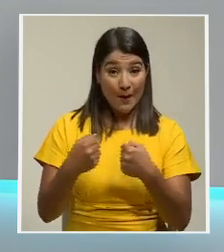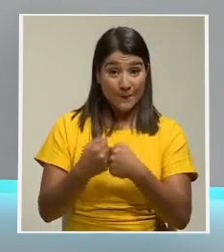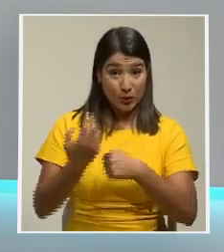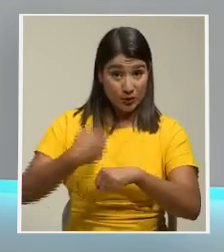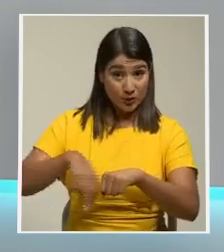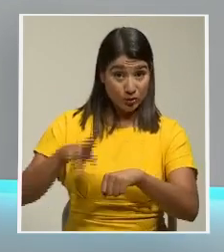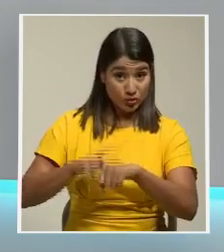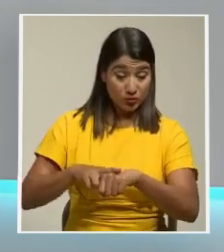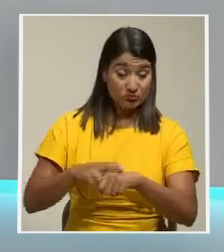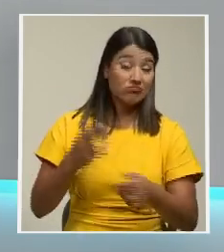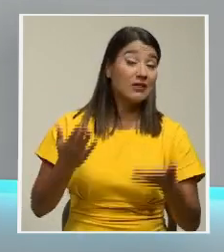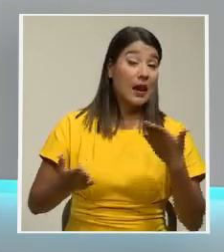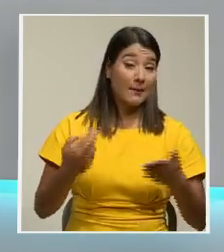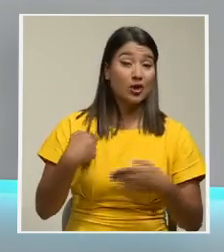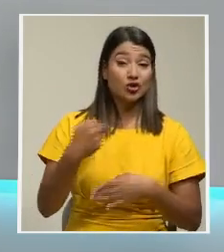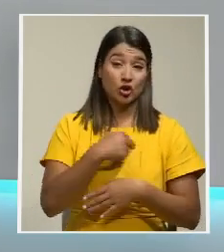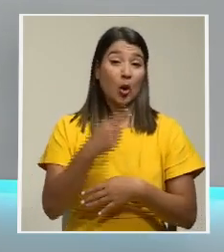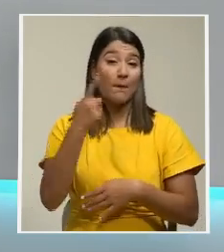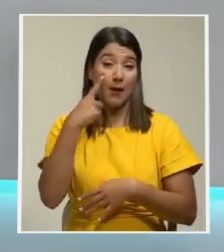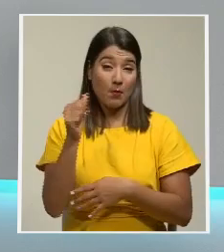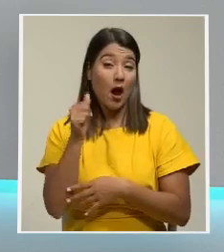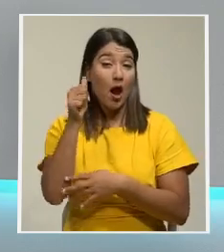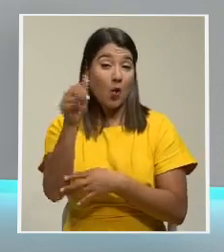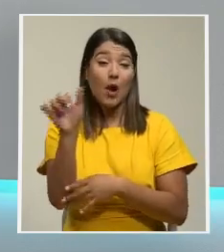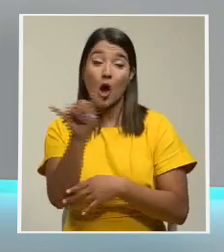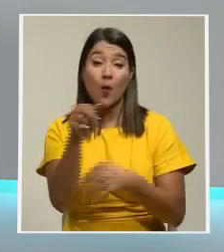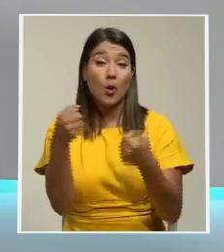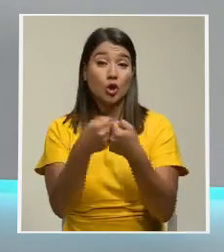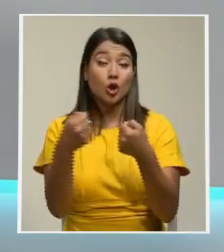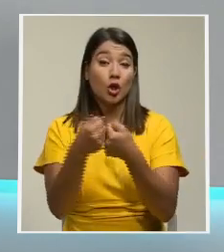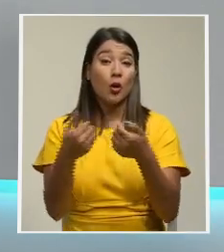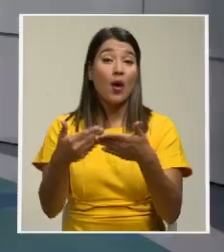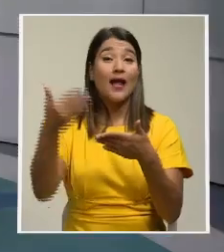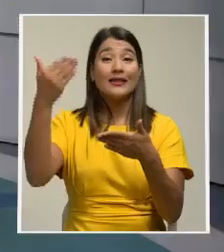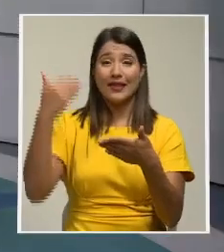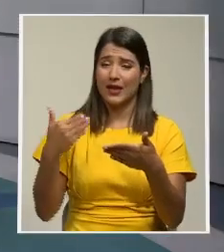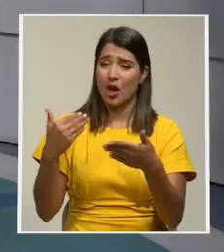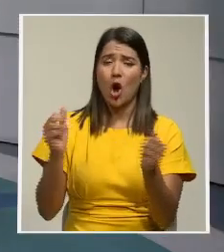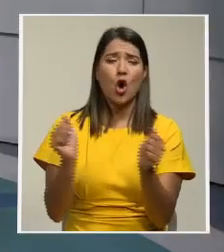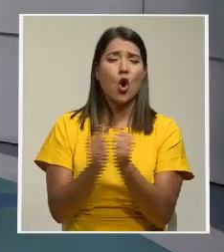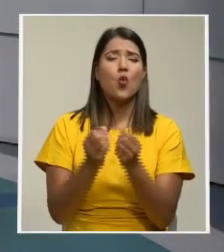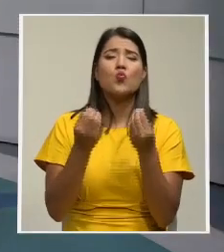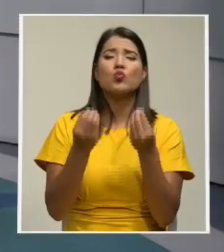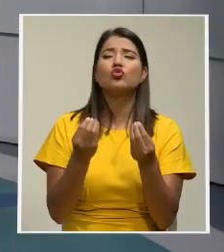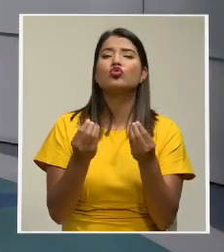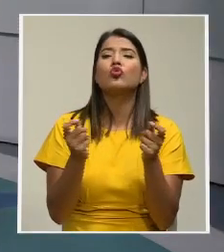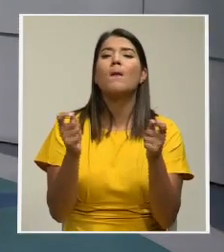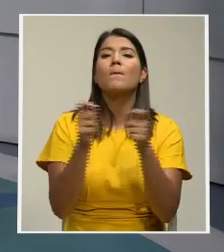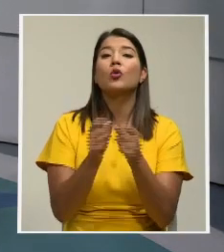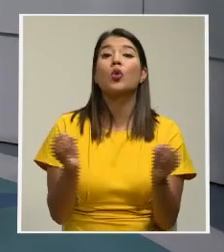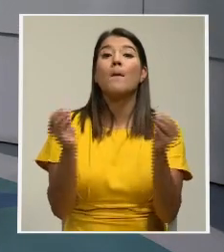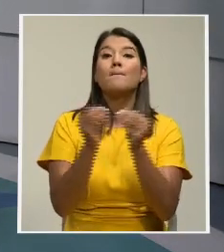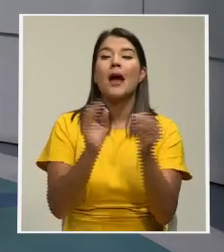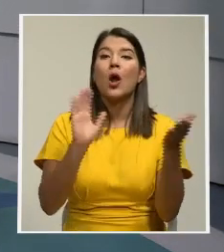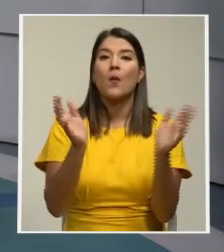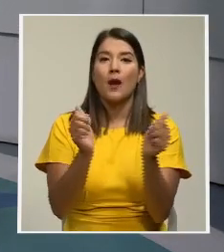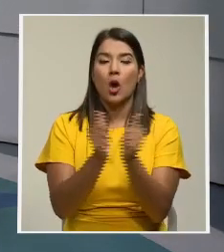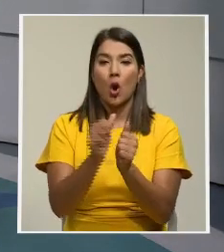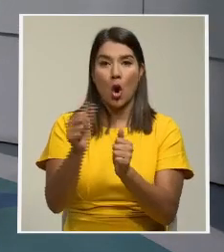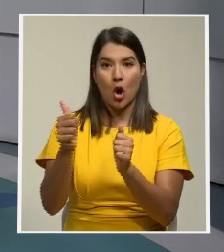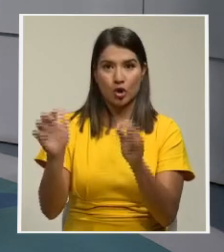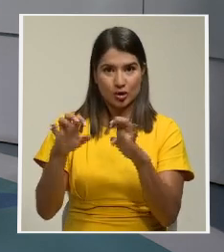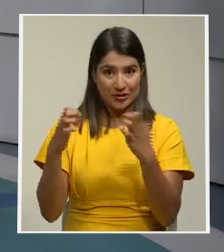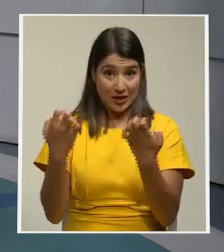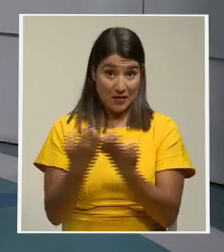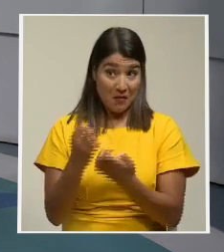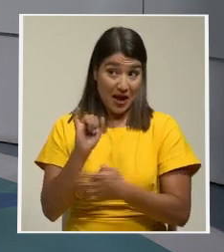probablemente vamos a ver a Liga Deportiva Alajuelense al igual que el torneo anterior, bien despegado ahí en la cima de la tabla. Pues eso es lo que